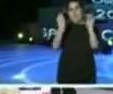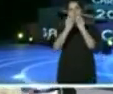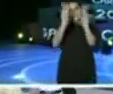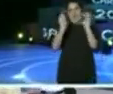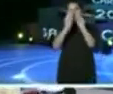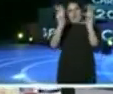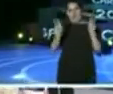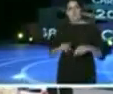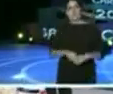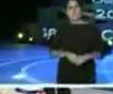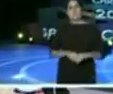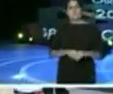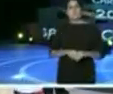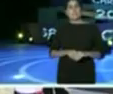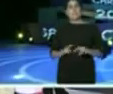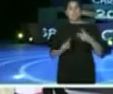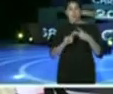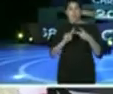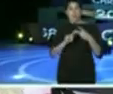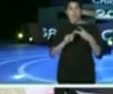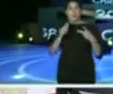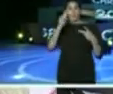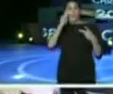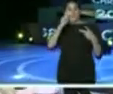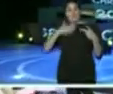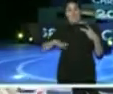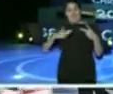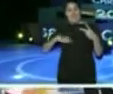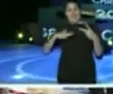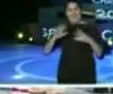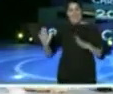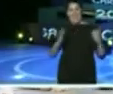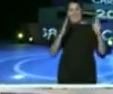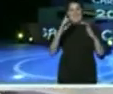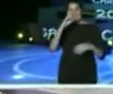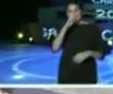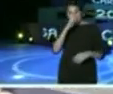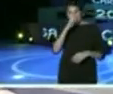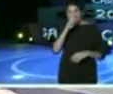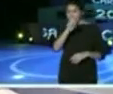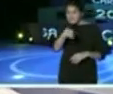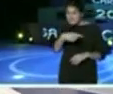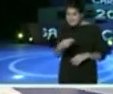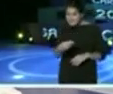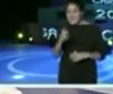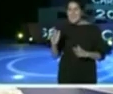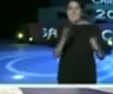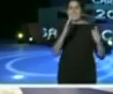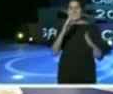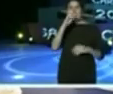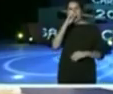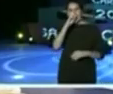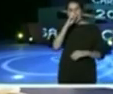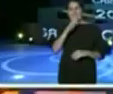Segundo premio de presentación para estos turistas que vinieron en la fase, no sé si lo recuerdan y si no se los recuerdo yo, vinieron en la guagua turística de Santa